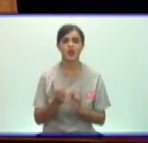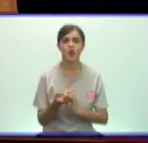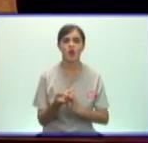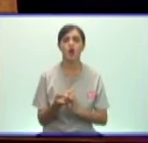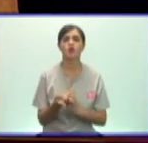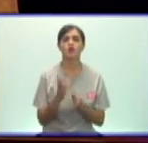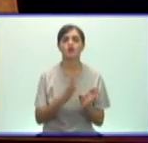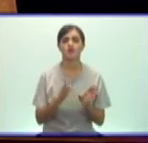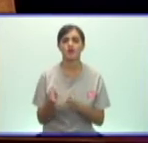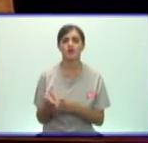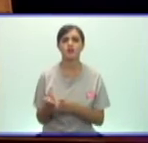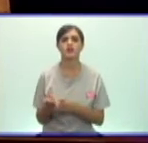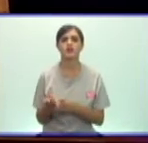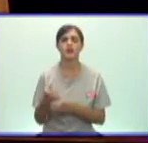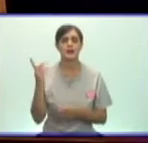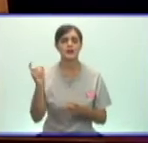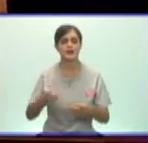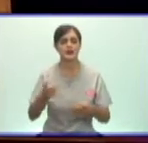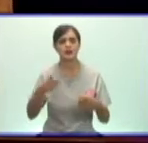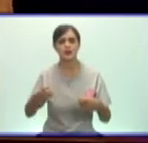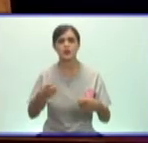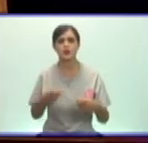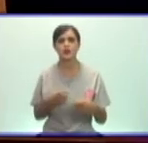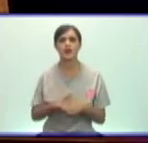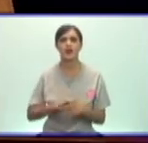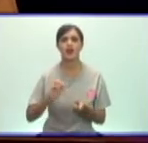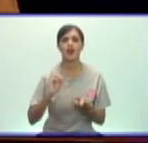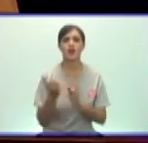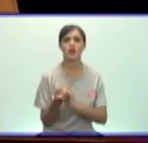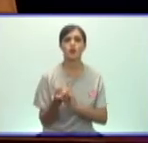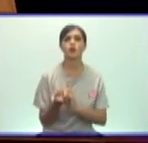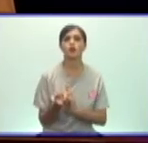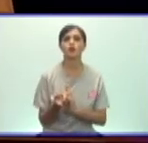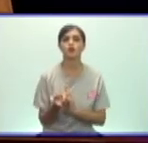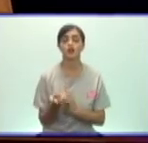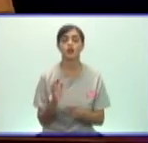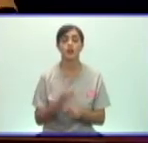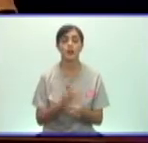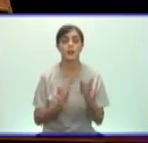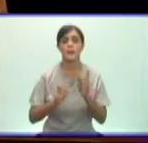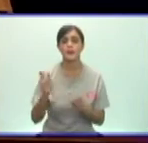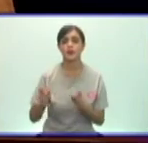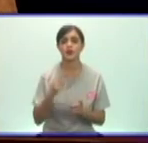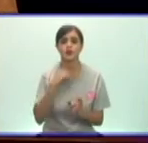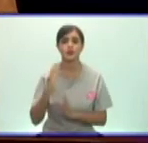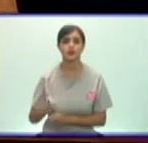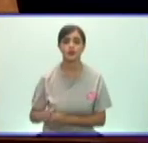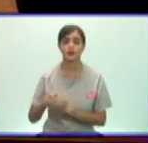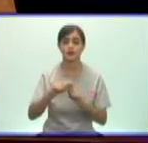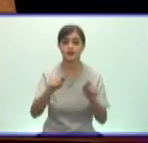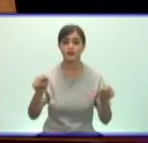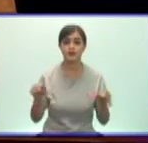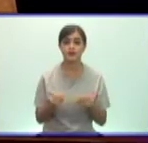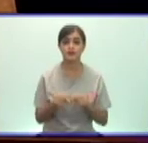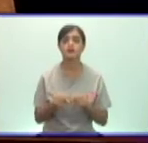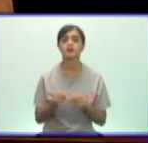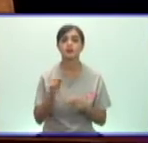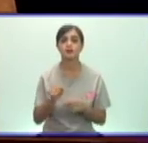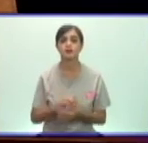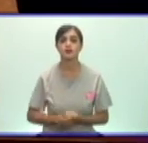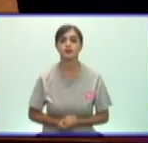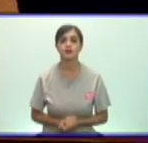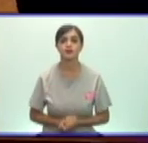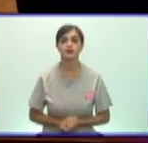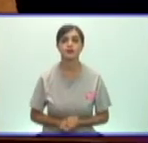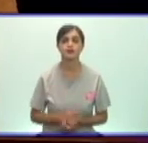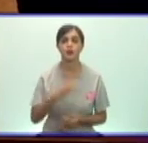fascista y de esa política agresiva, además de todo ese bloque fascista. Y tercer elemento importante, quiero que tengan en cuenta también cómo se